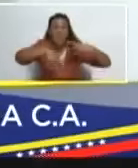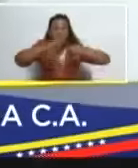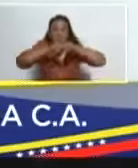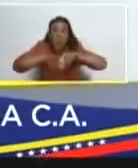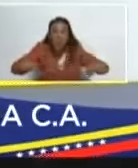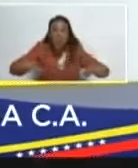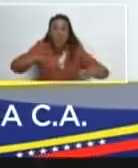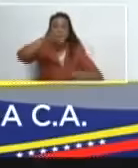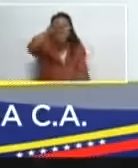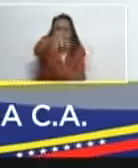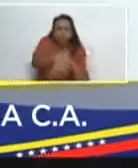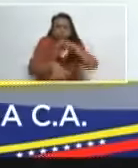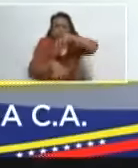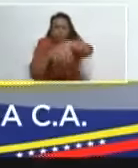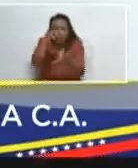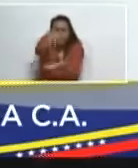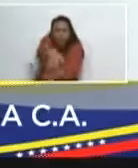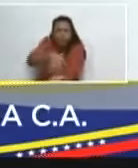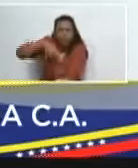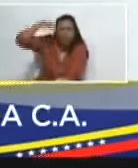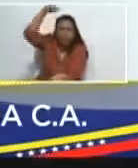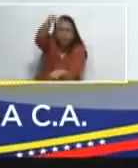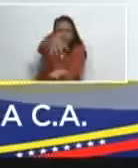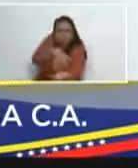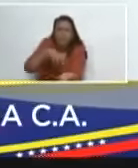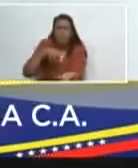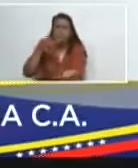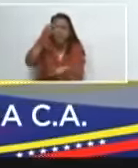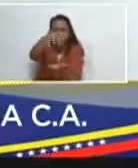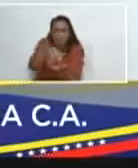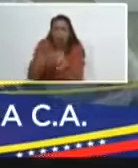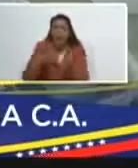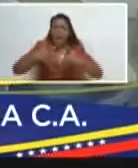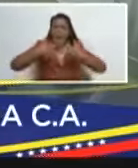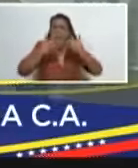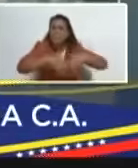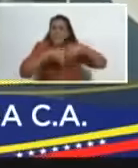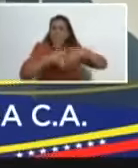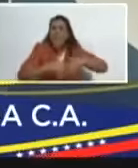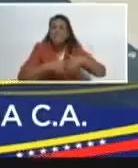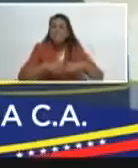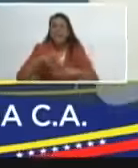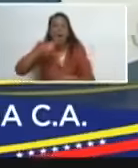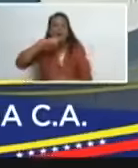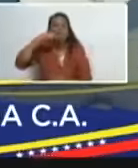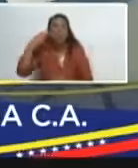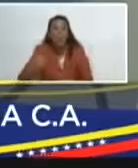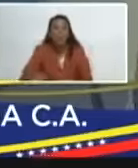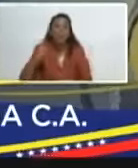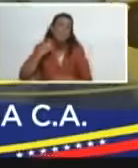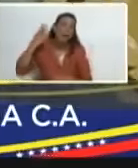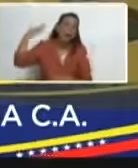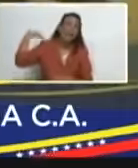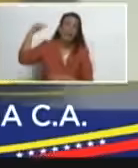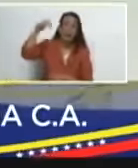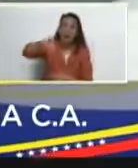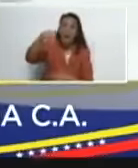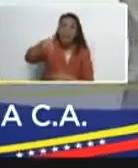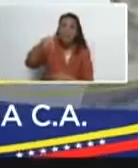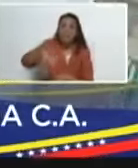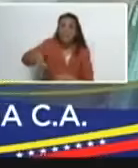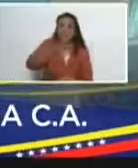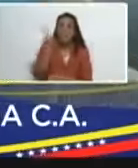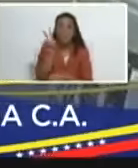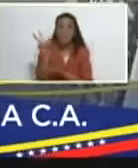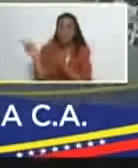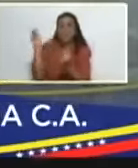tractores agrícolas y mineros, Cairo, que es la empresa de fabricación rusa más antigua de la Unión de la Federación Rusa